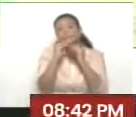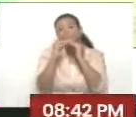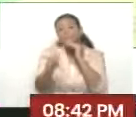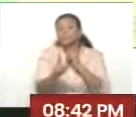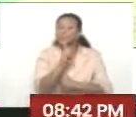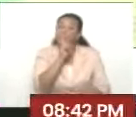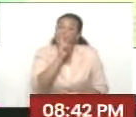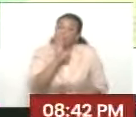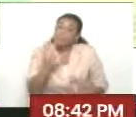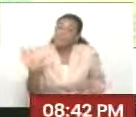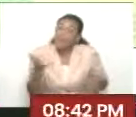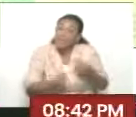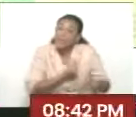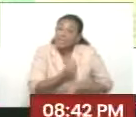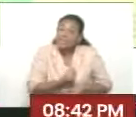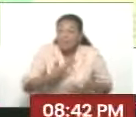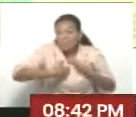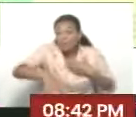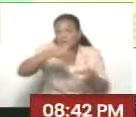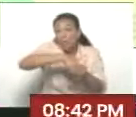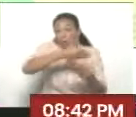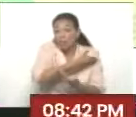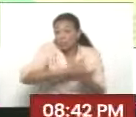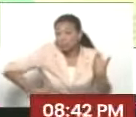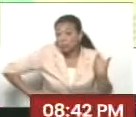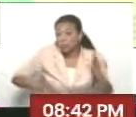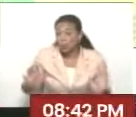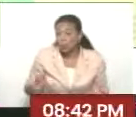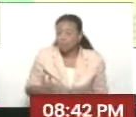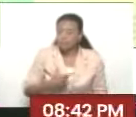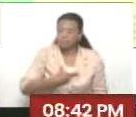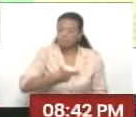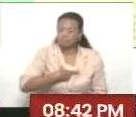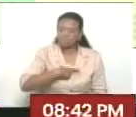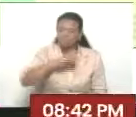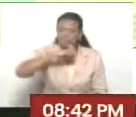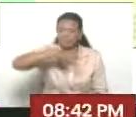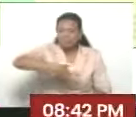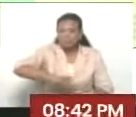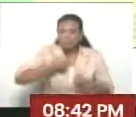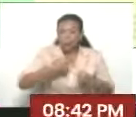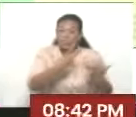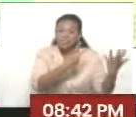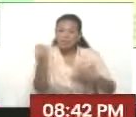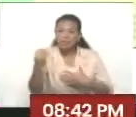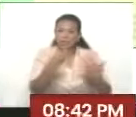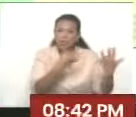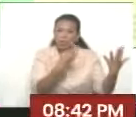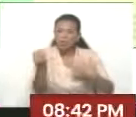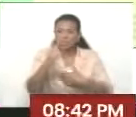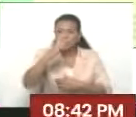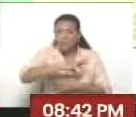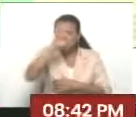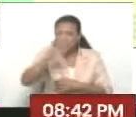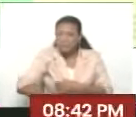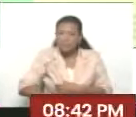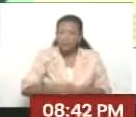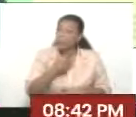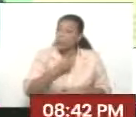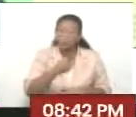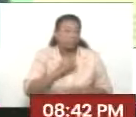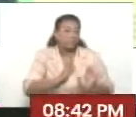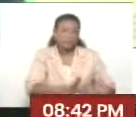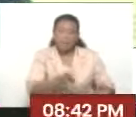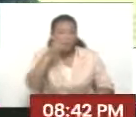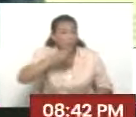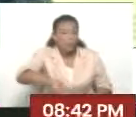ahí. Lo que sí es que la indignación alcanza el 70-80% del pueblo estadounidense. Y